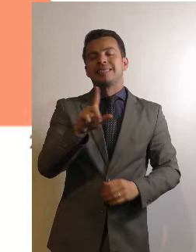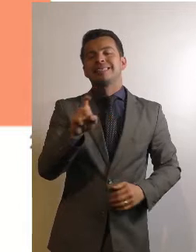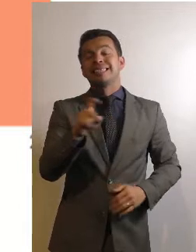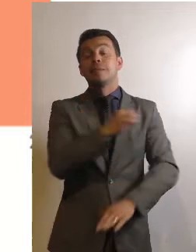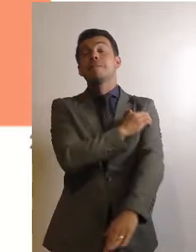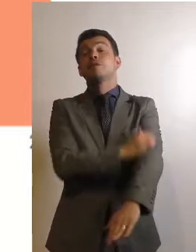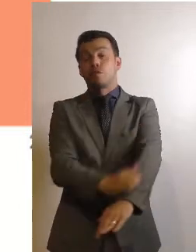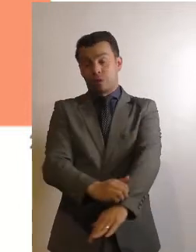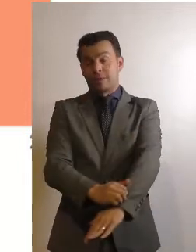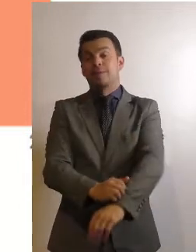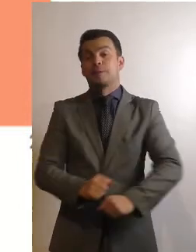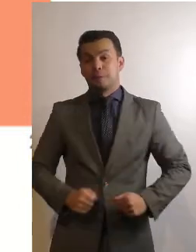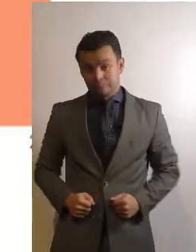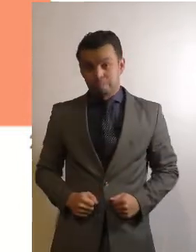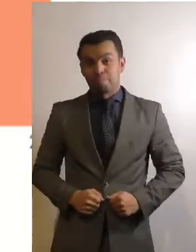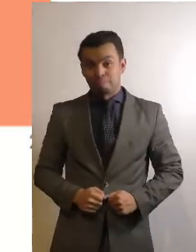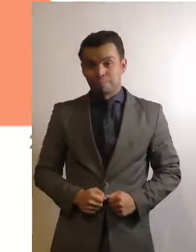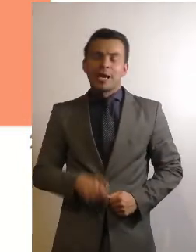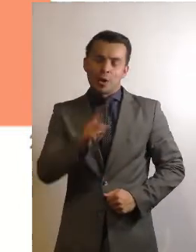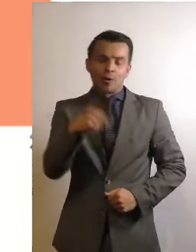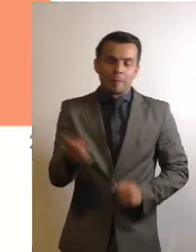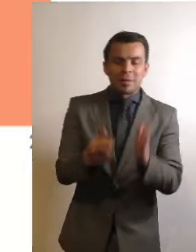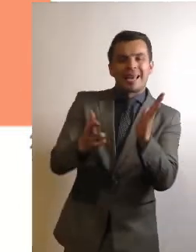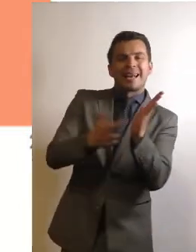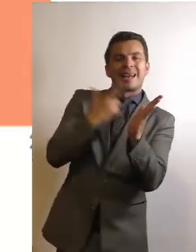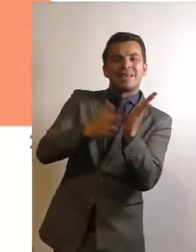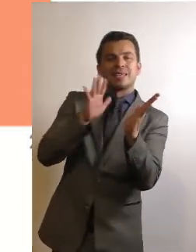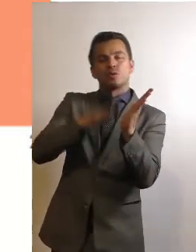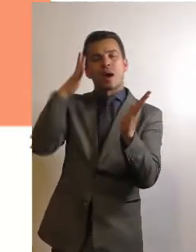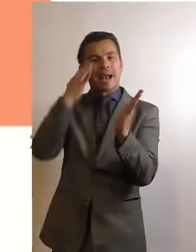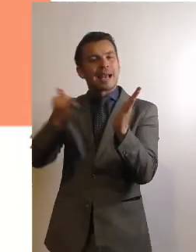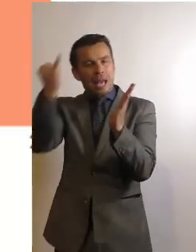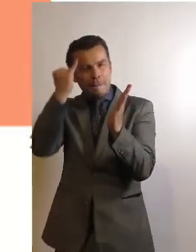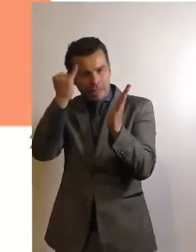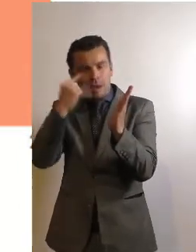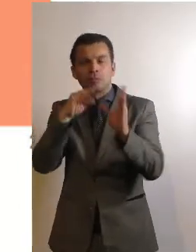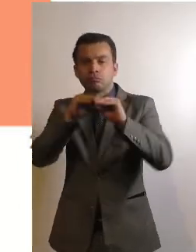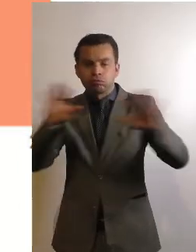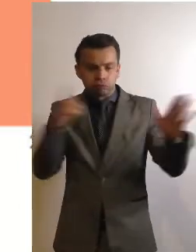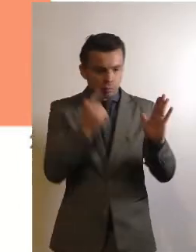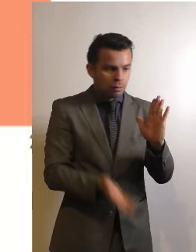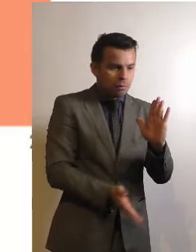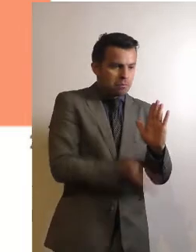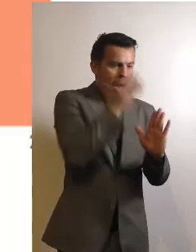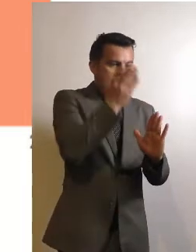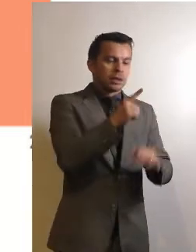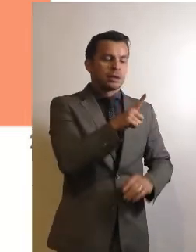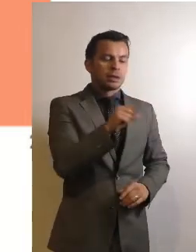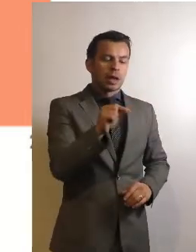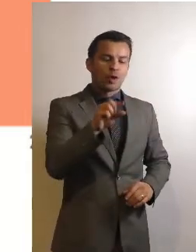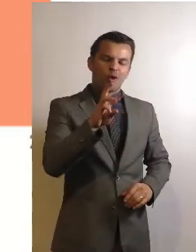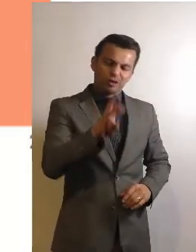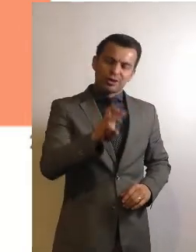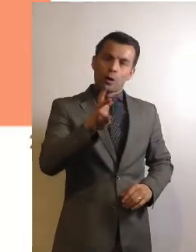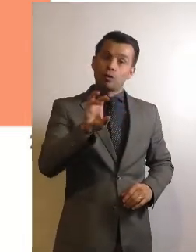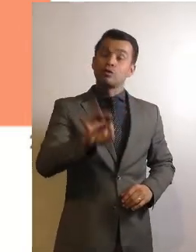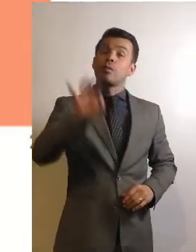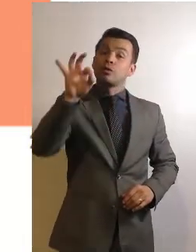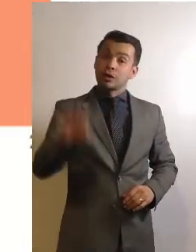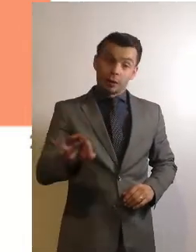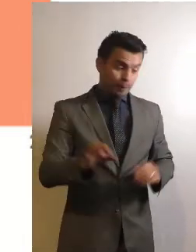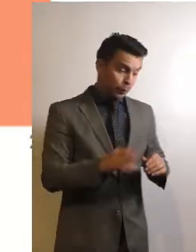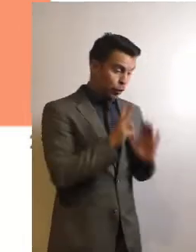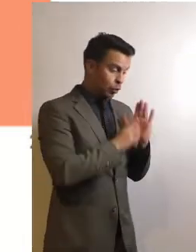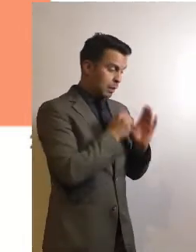En cuanto a publicaciones en revistas indexadas en Scopus, tenemos un incremento de 188% del 2018